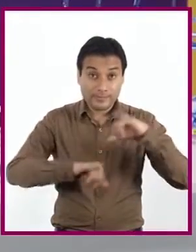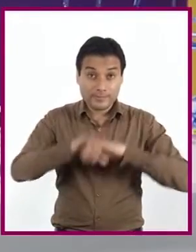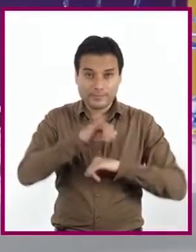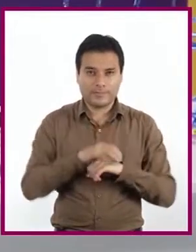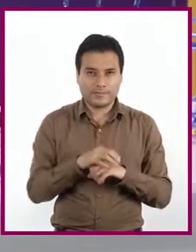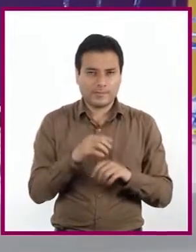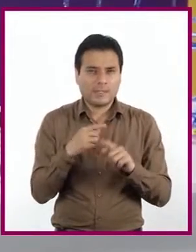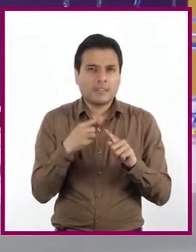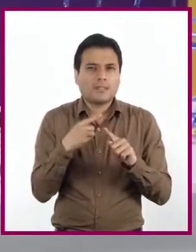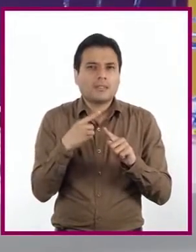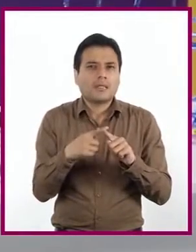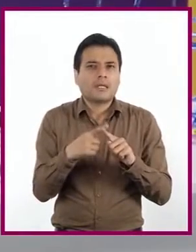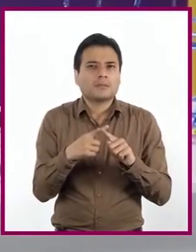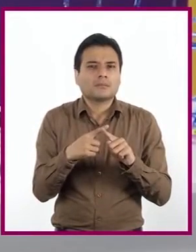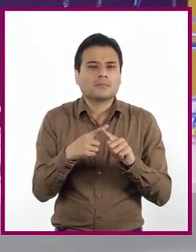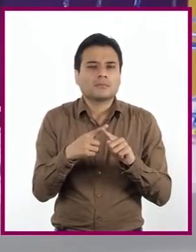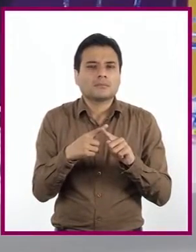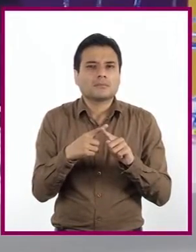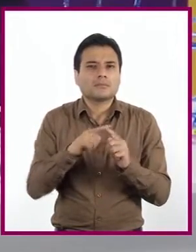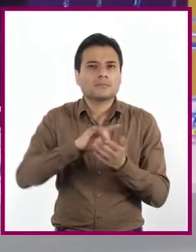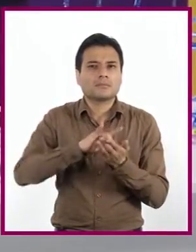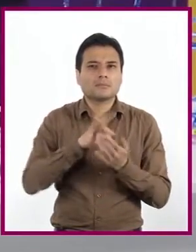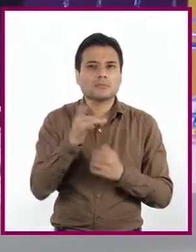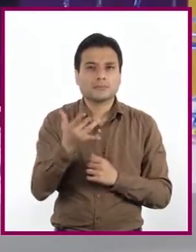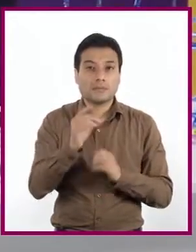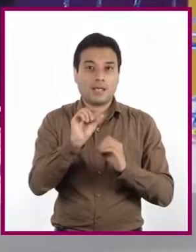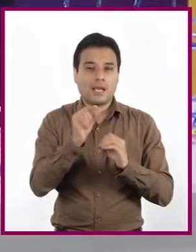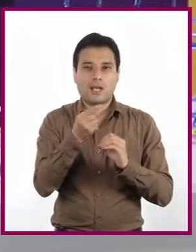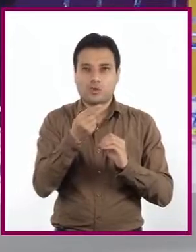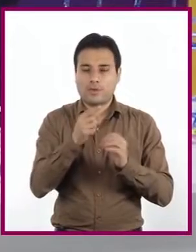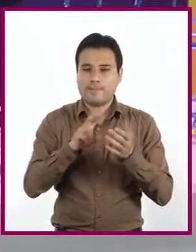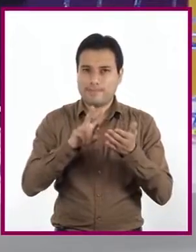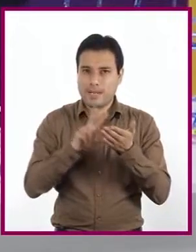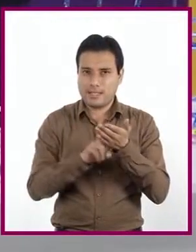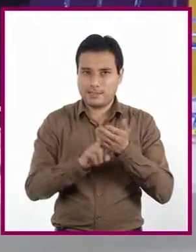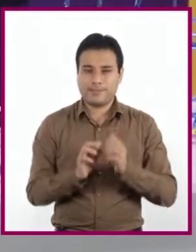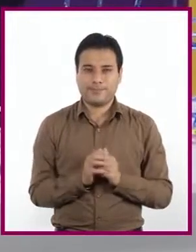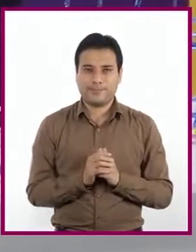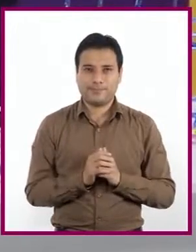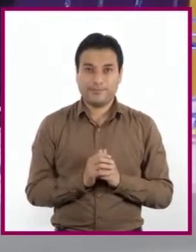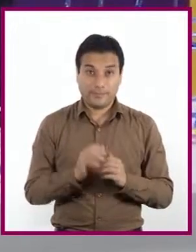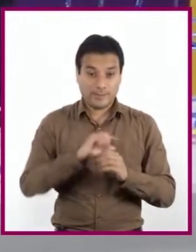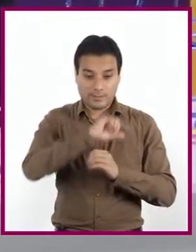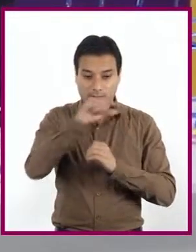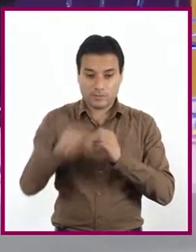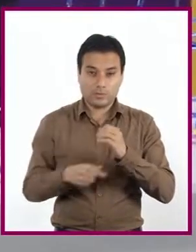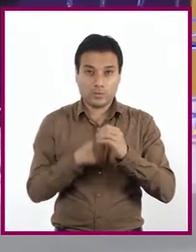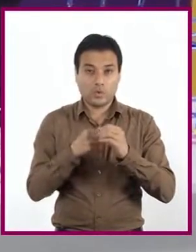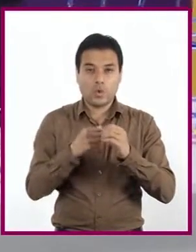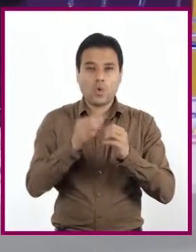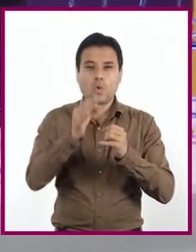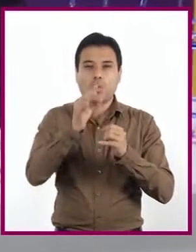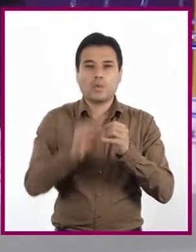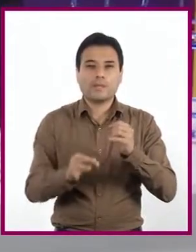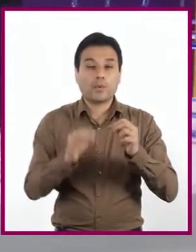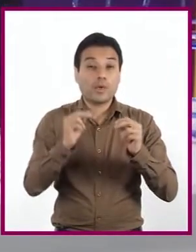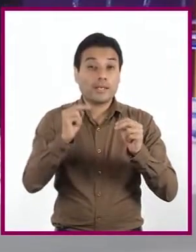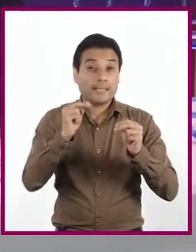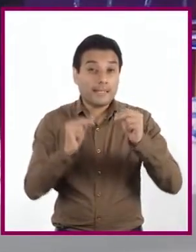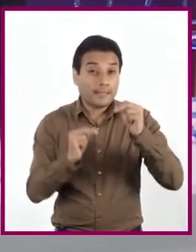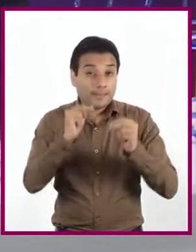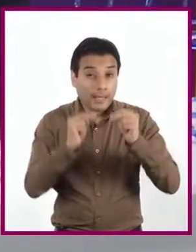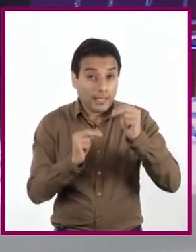electrones de valencia, es decir, los electrones cuya órbita o nivel de energía se encuentra